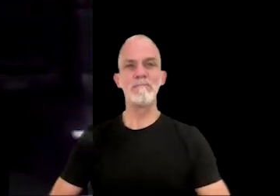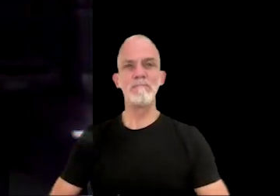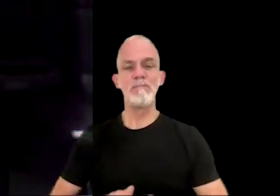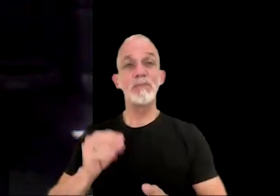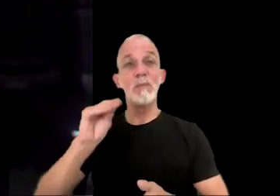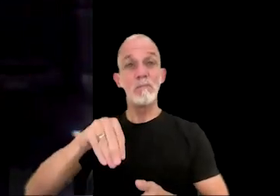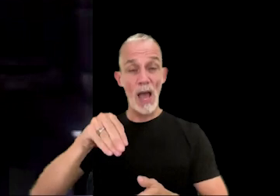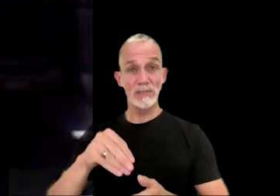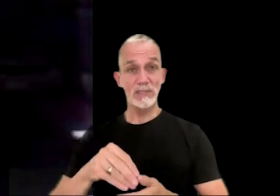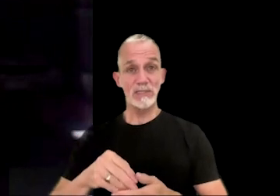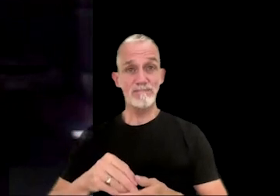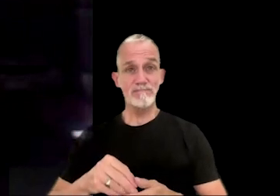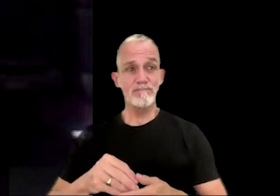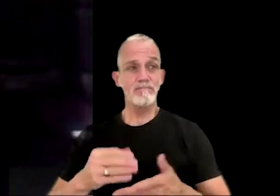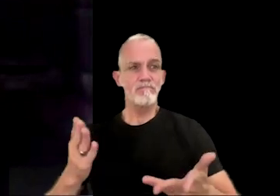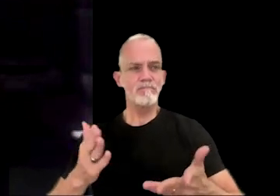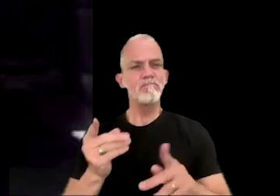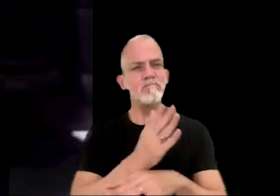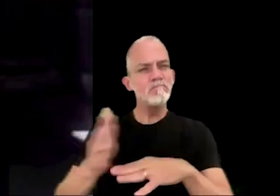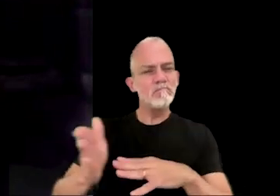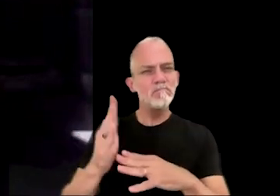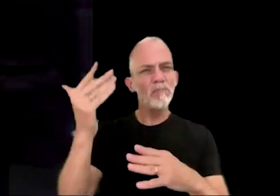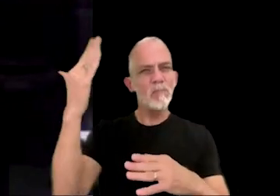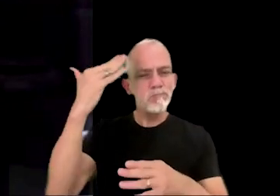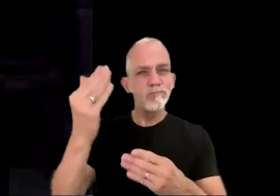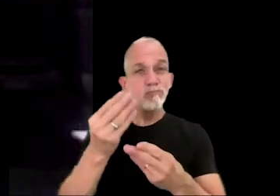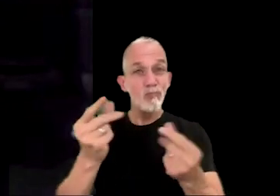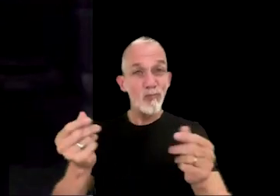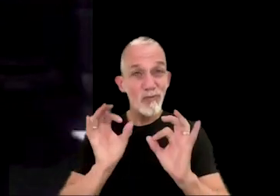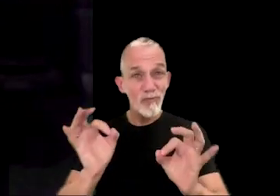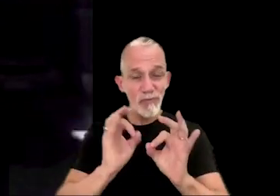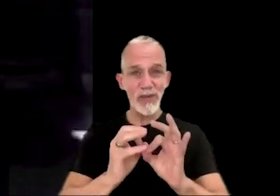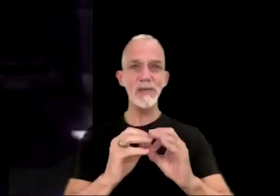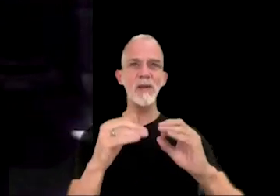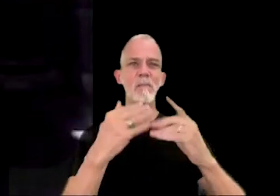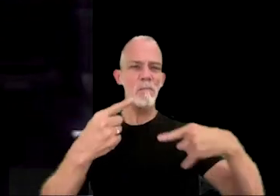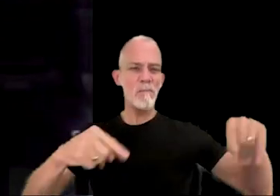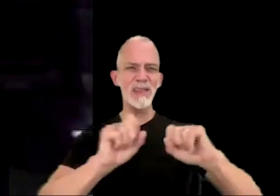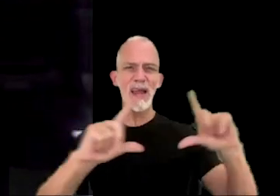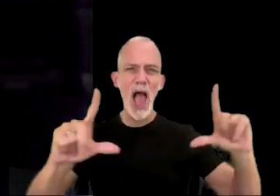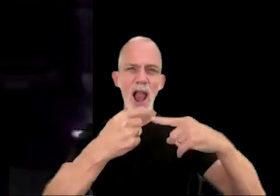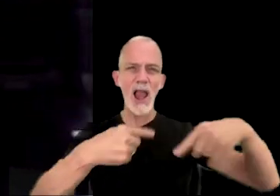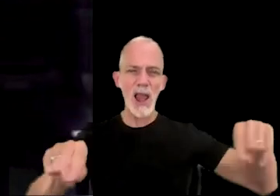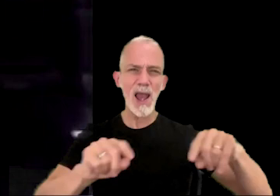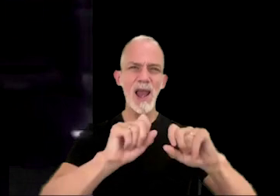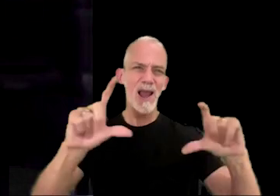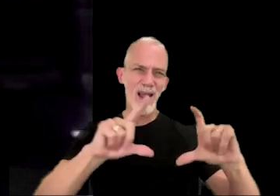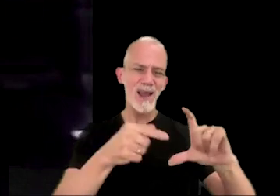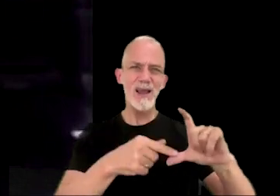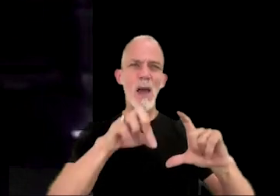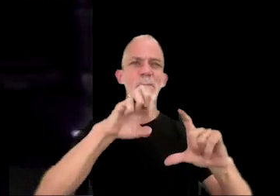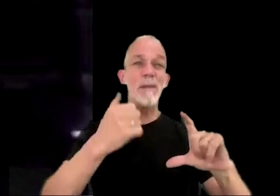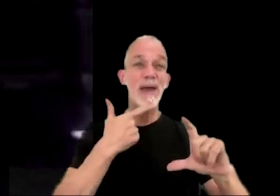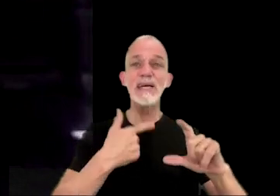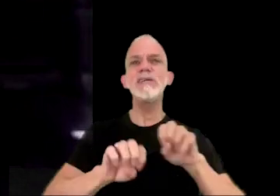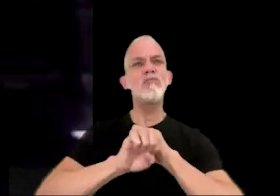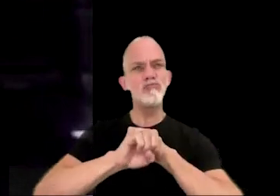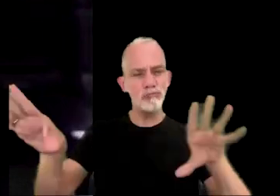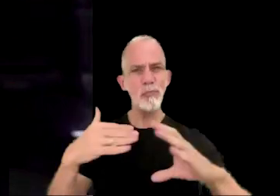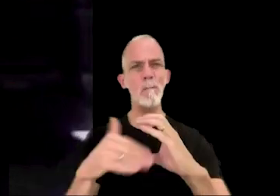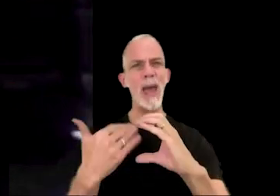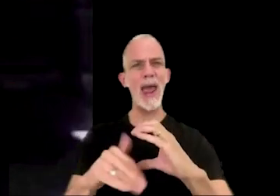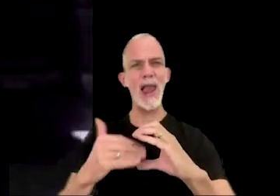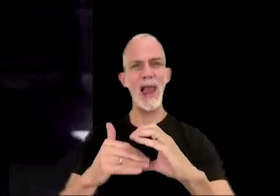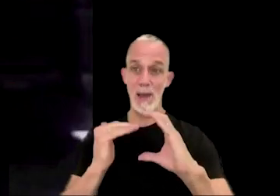bueno, después de la jornada vamos a remitir el material vía mail a todos los participantes, al mail